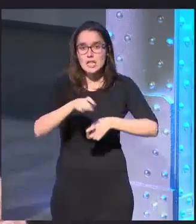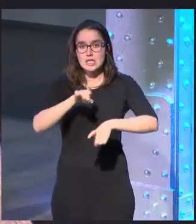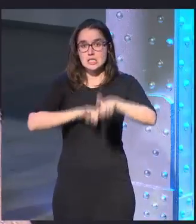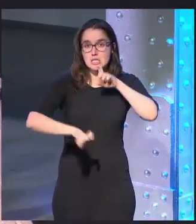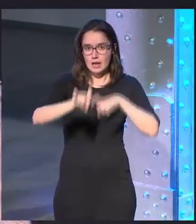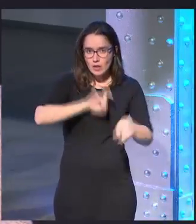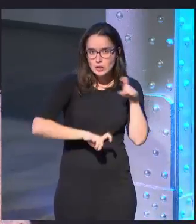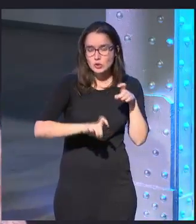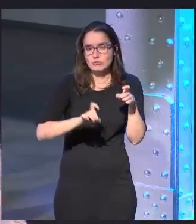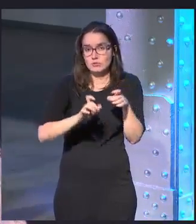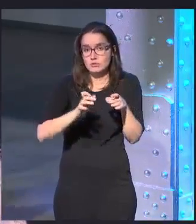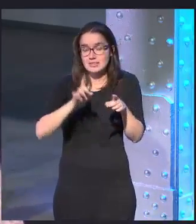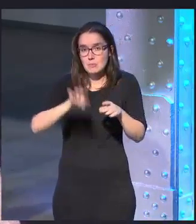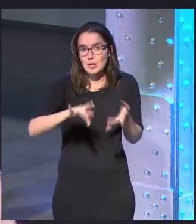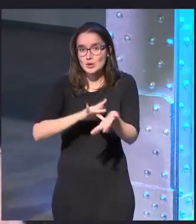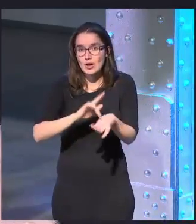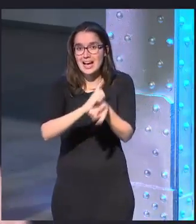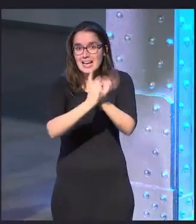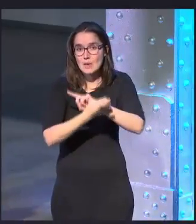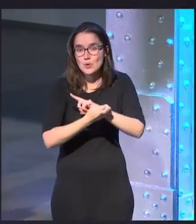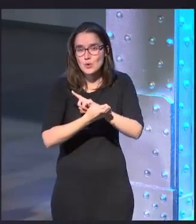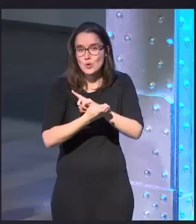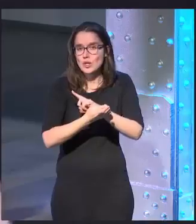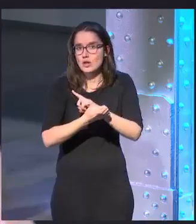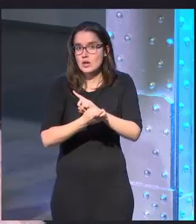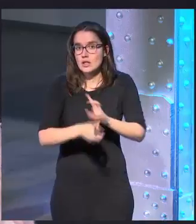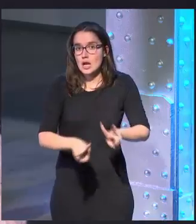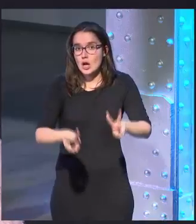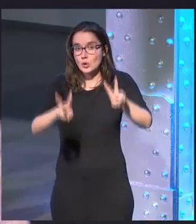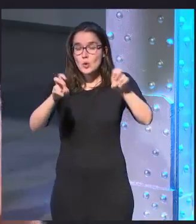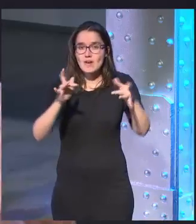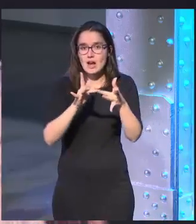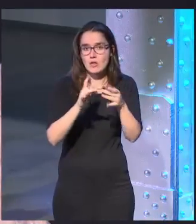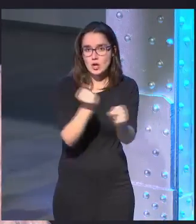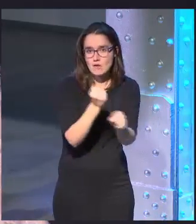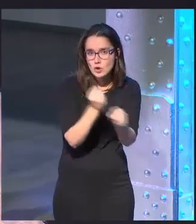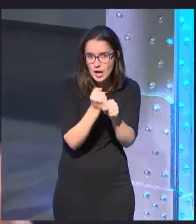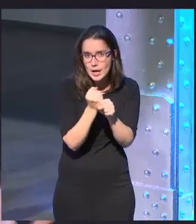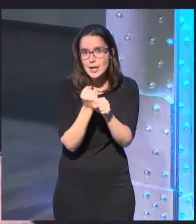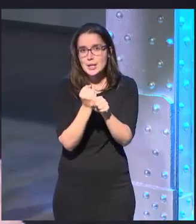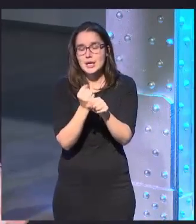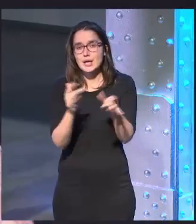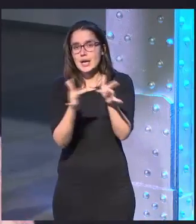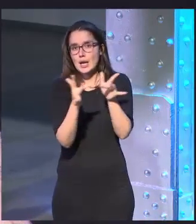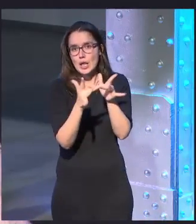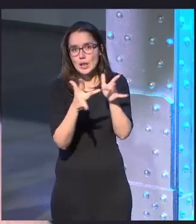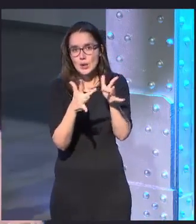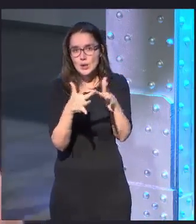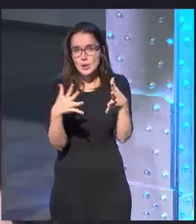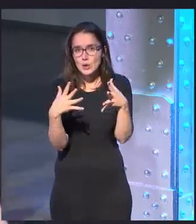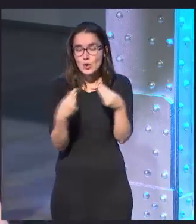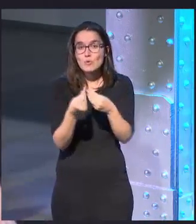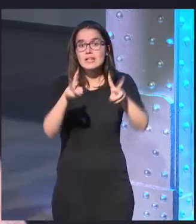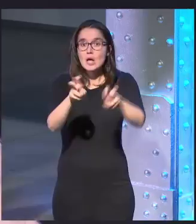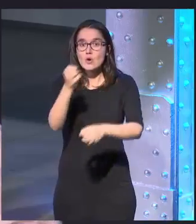que hemos vivido, también ha traído un cambio en las maneras de las nuevas relaciones laborales, en las maneras que tenemos de relacionarnos, en la